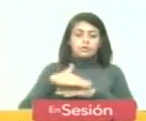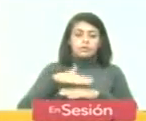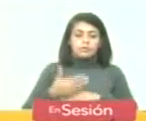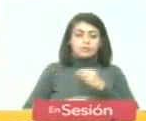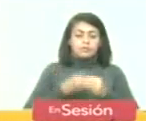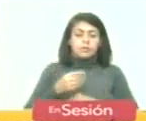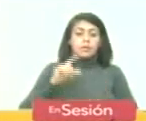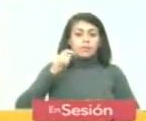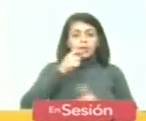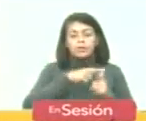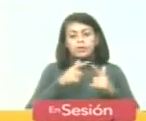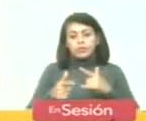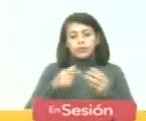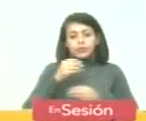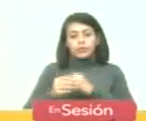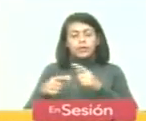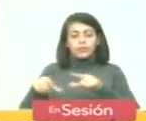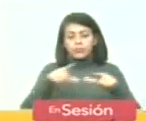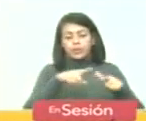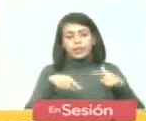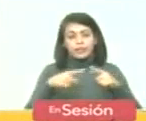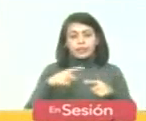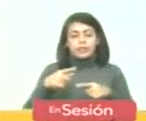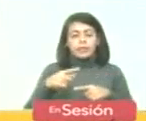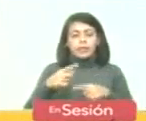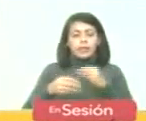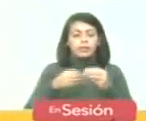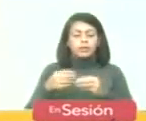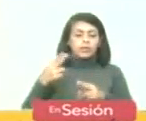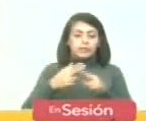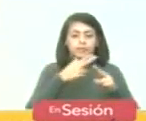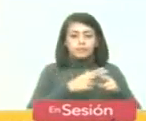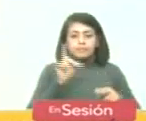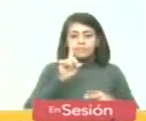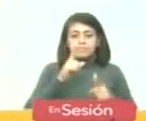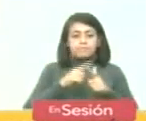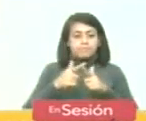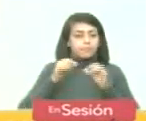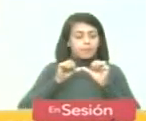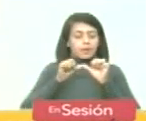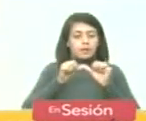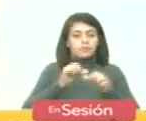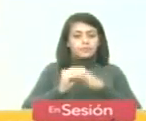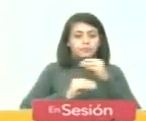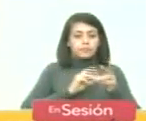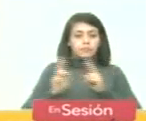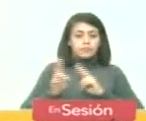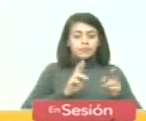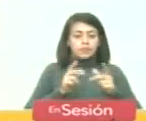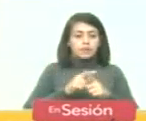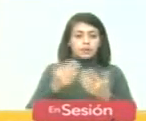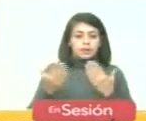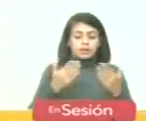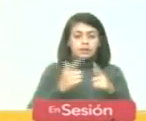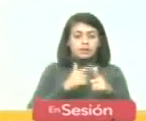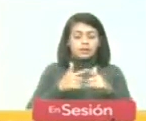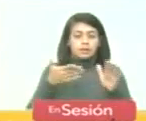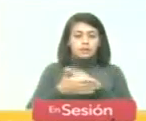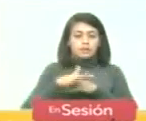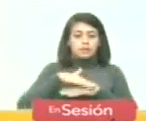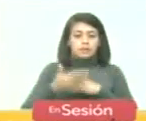de Taiwán, por cuanto constituye una amenaza no solo al mantenimiento de las relaciones bilaterales,